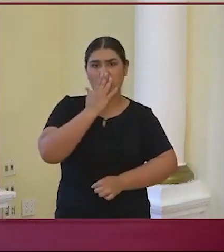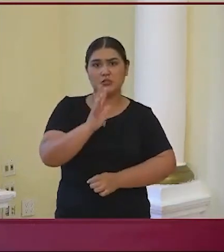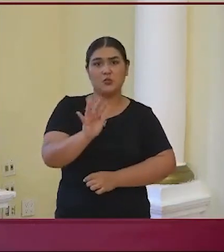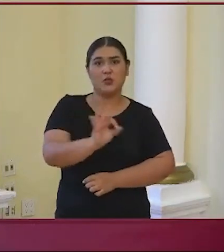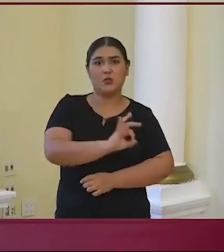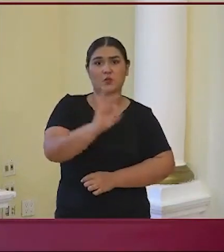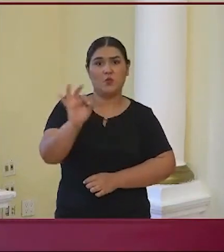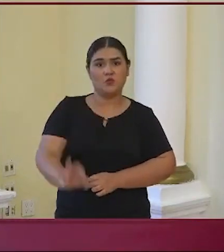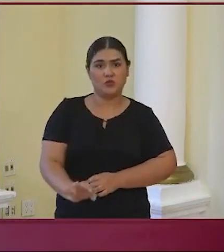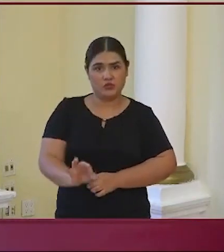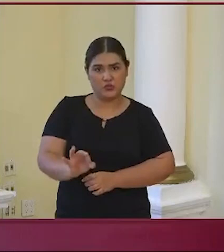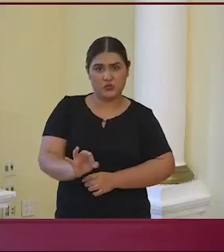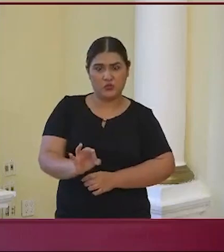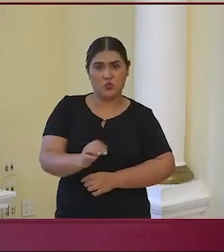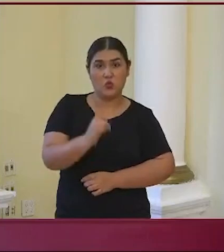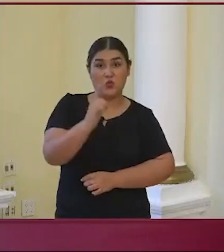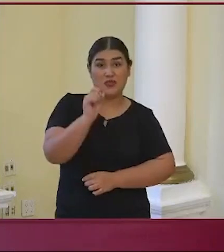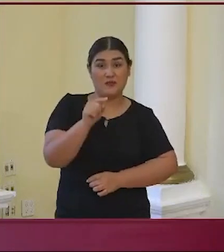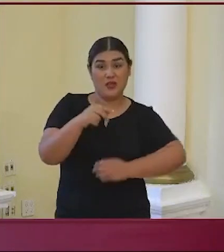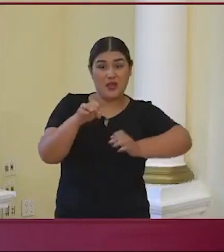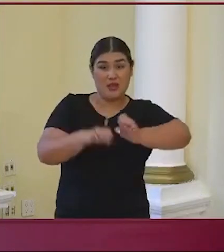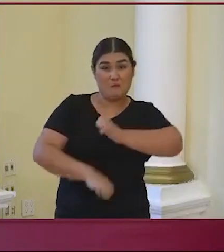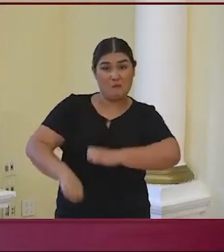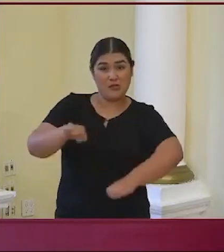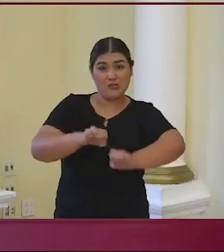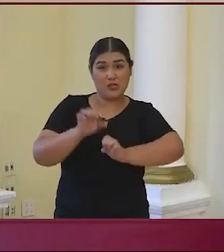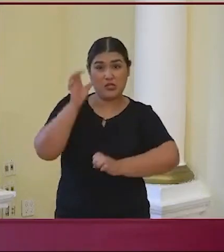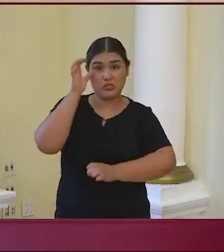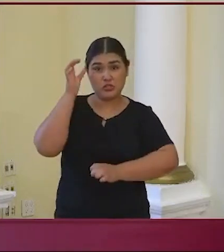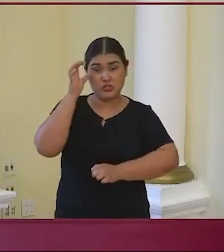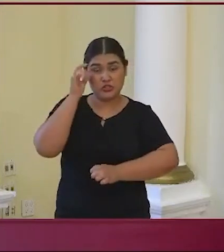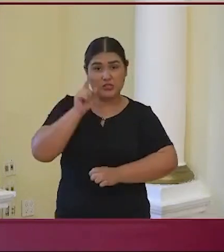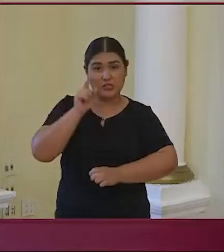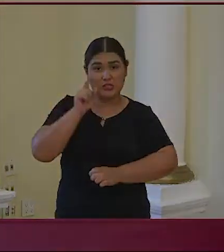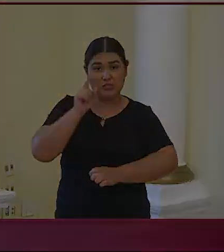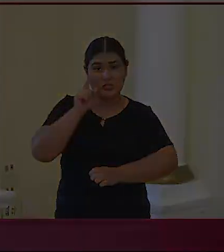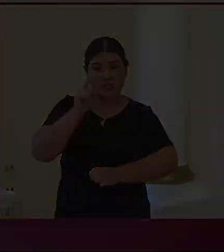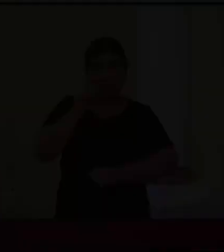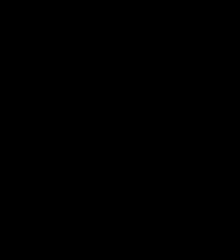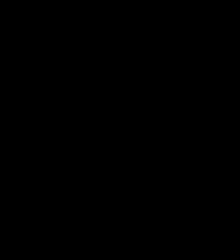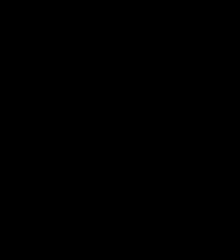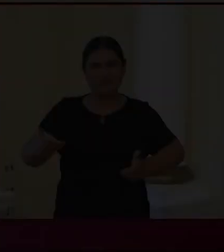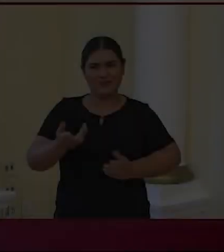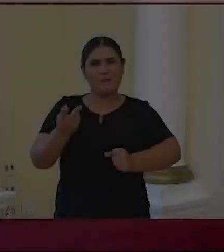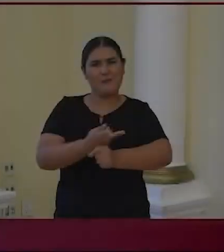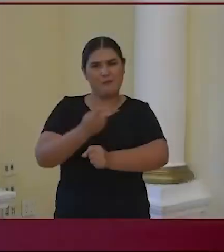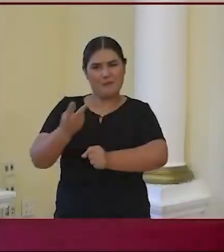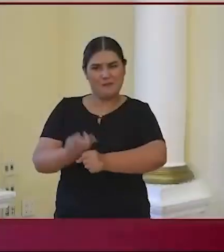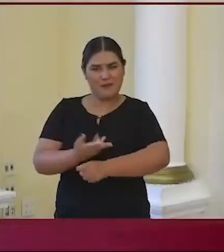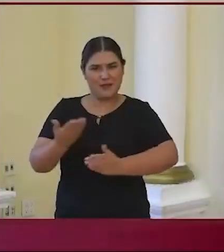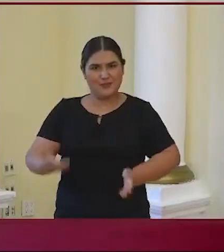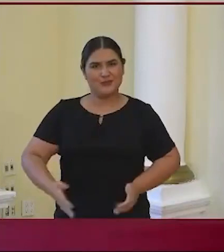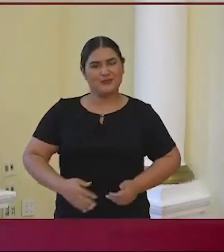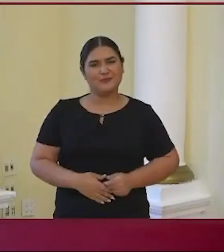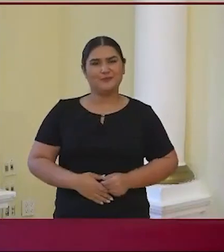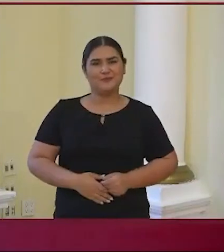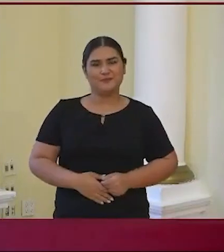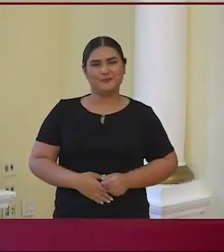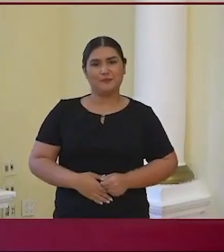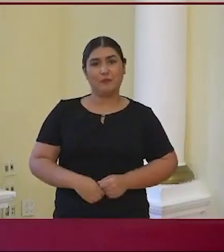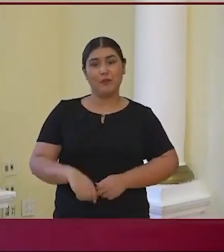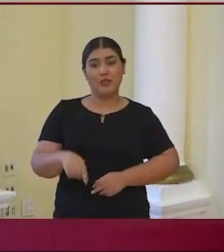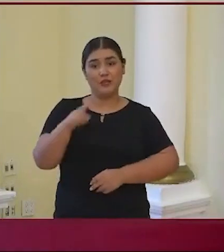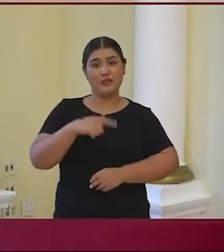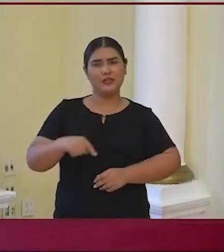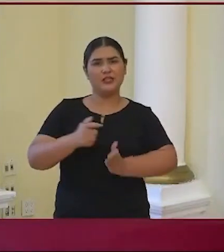% y una empresa china otro 50%. Va a ser una inversión